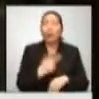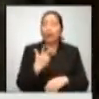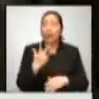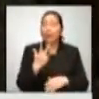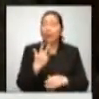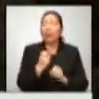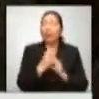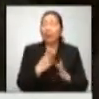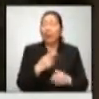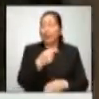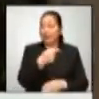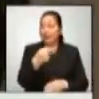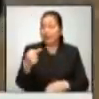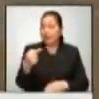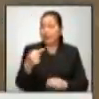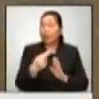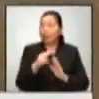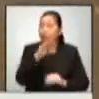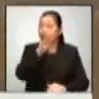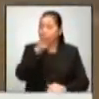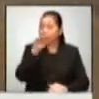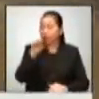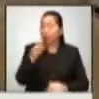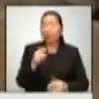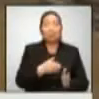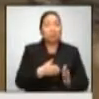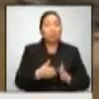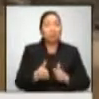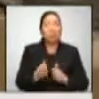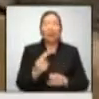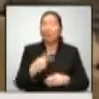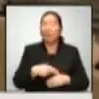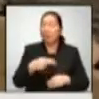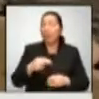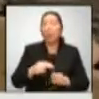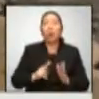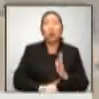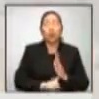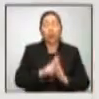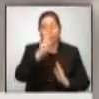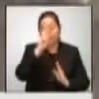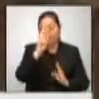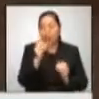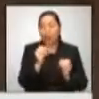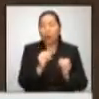primeros días de la semana de representación recorrió tres regiones del norte del país